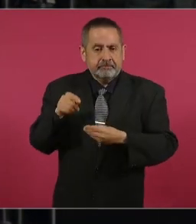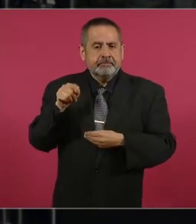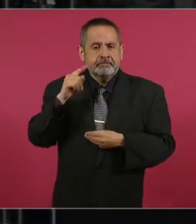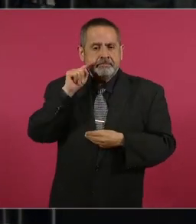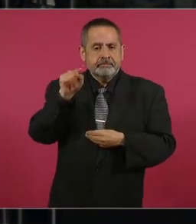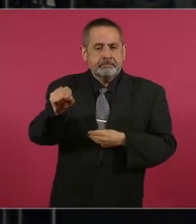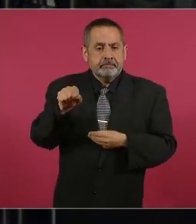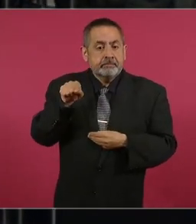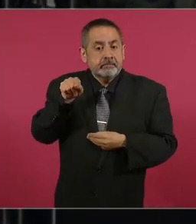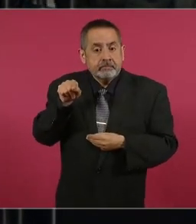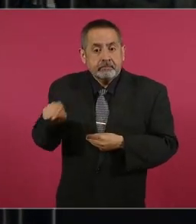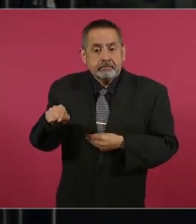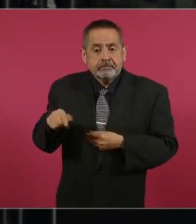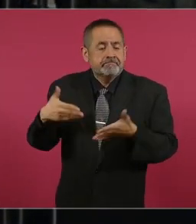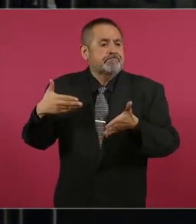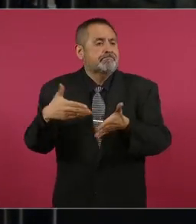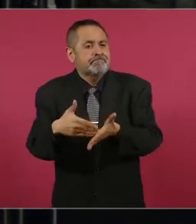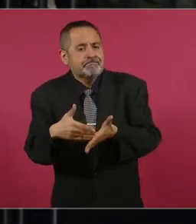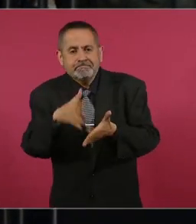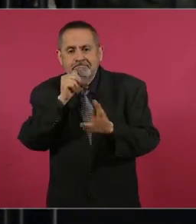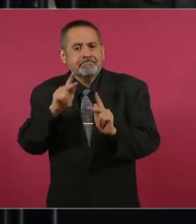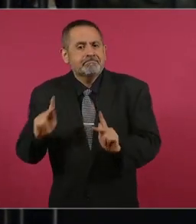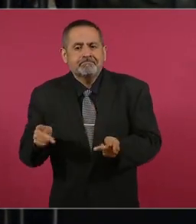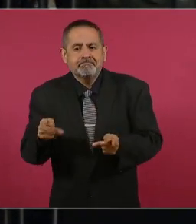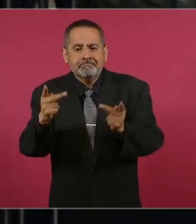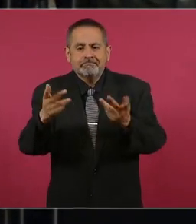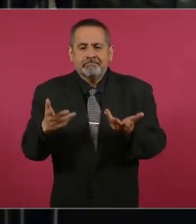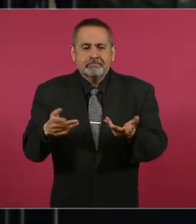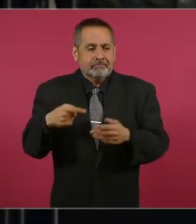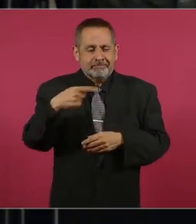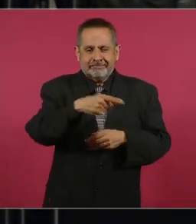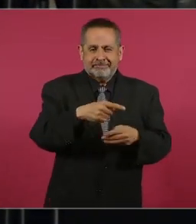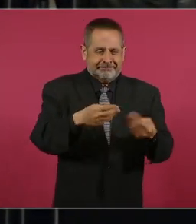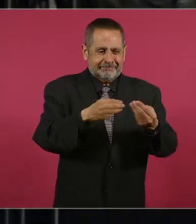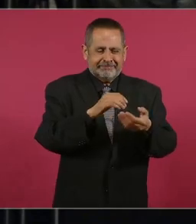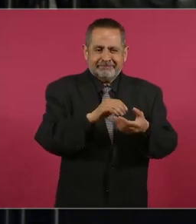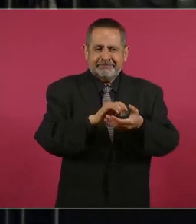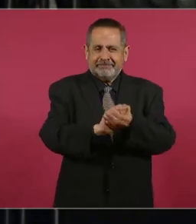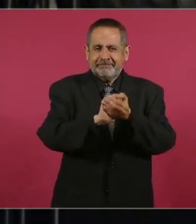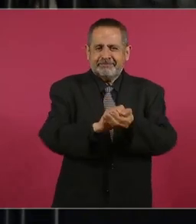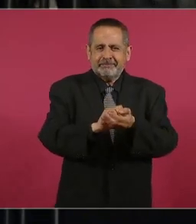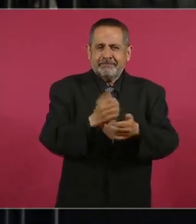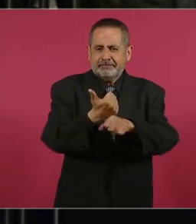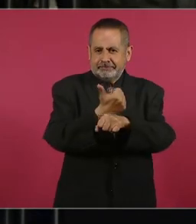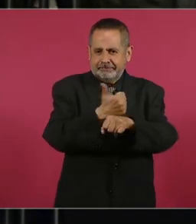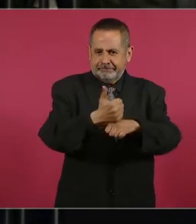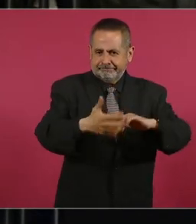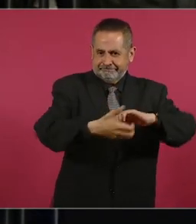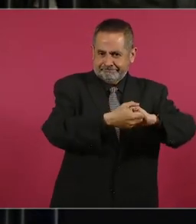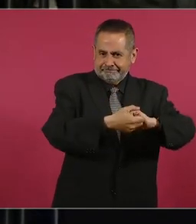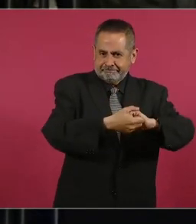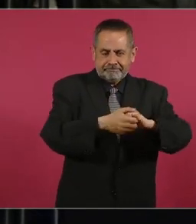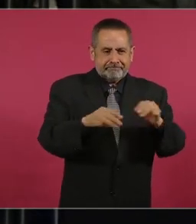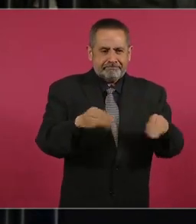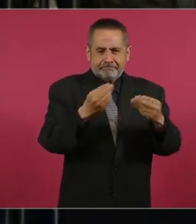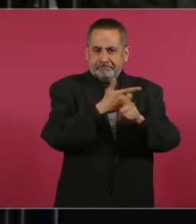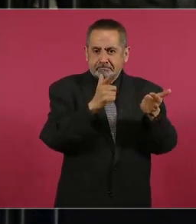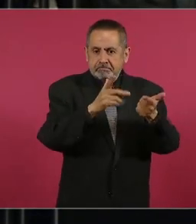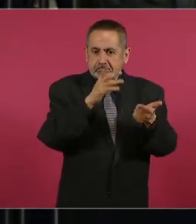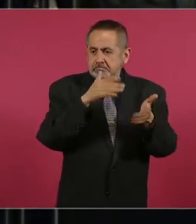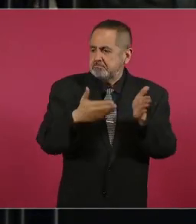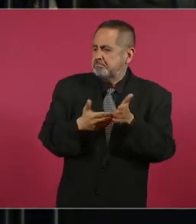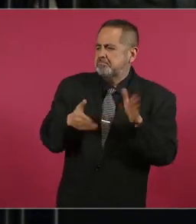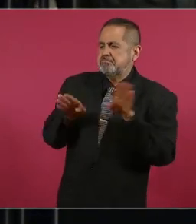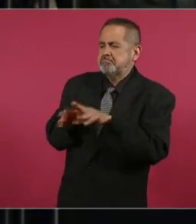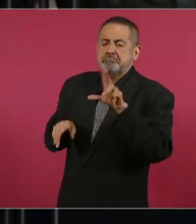una de las cosas que le han bloqueado, por ejemplo, en Mercado Libre, que es una de las plataformas, y que dice que no sabe por qué.